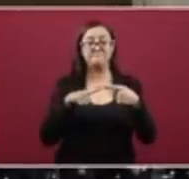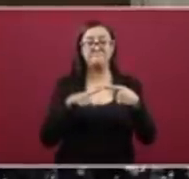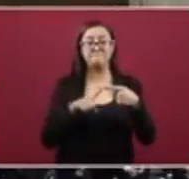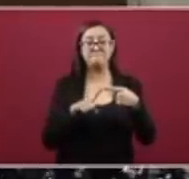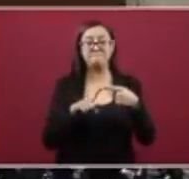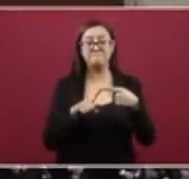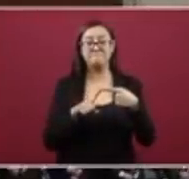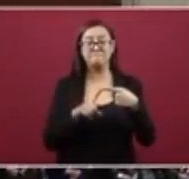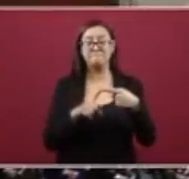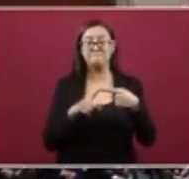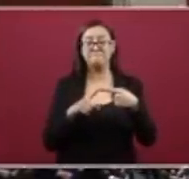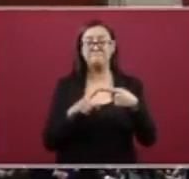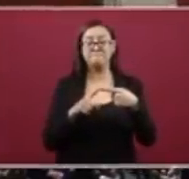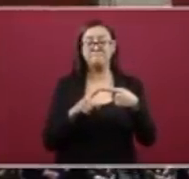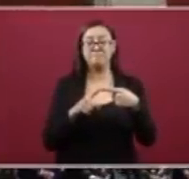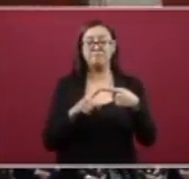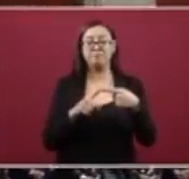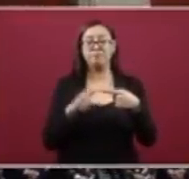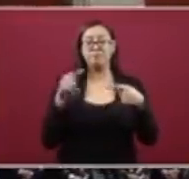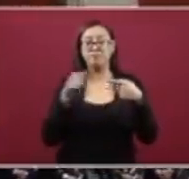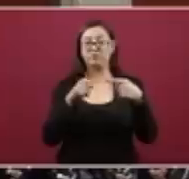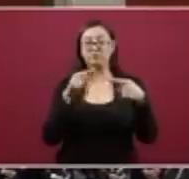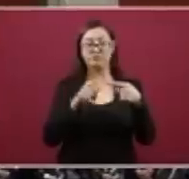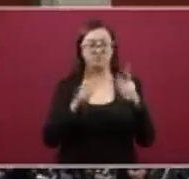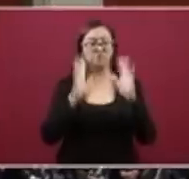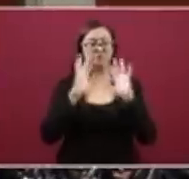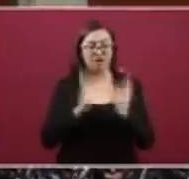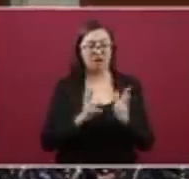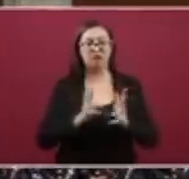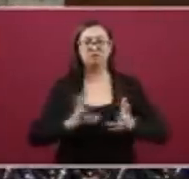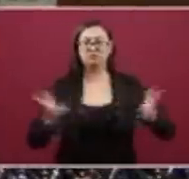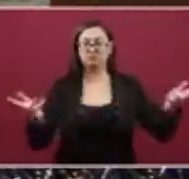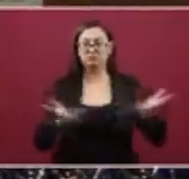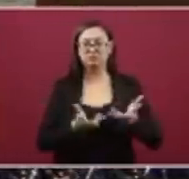estamos llevando a cabo